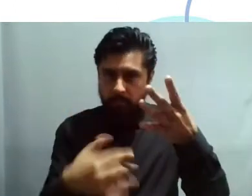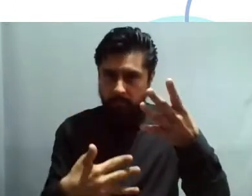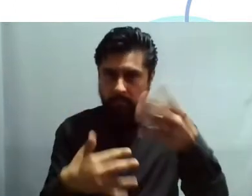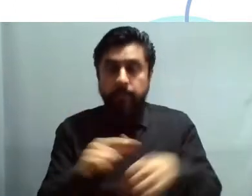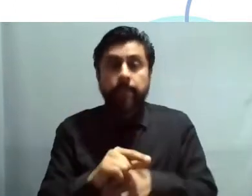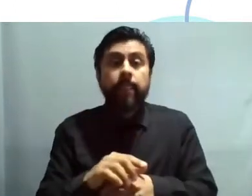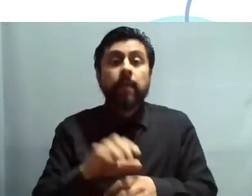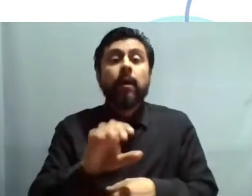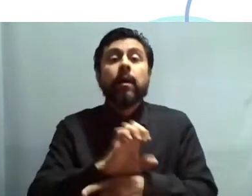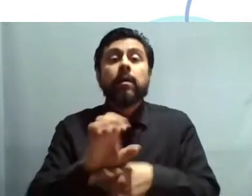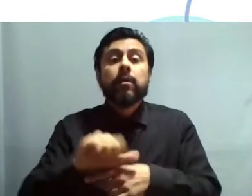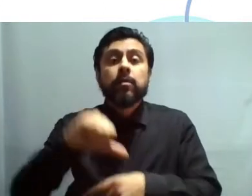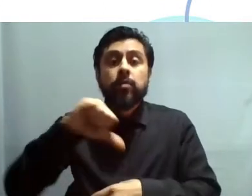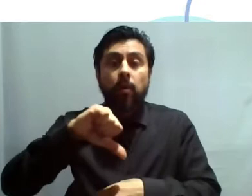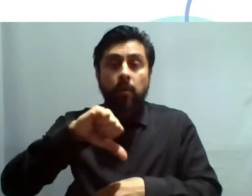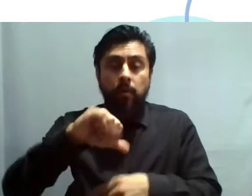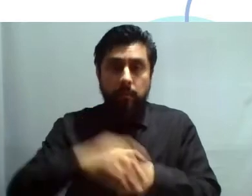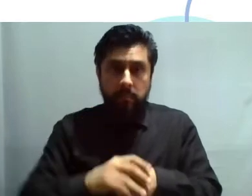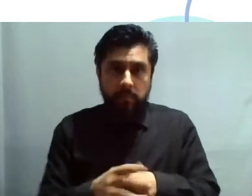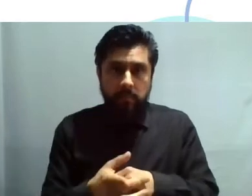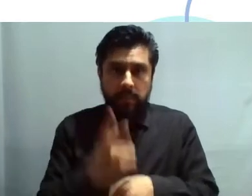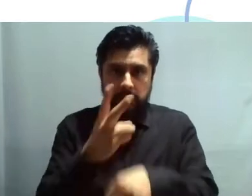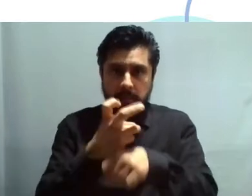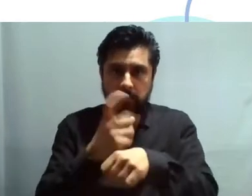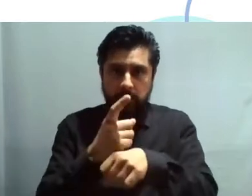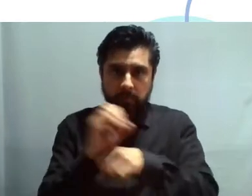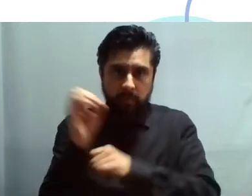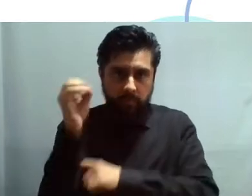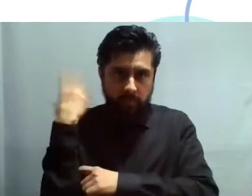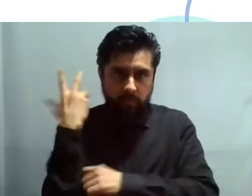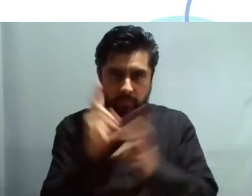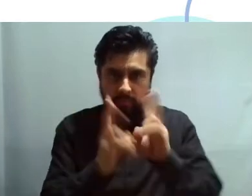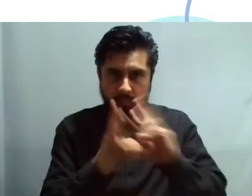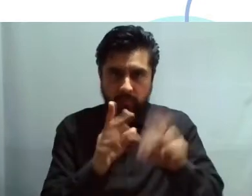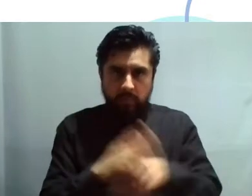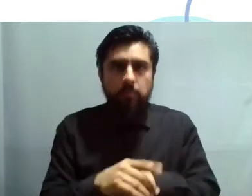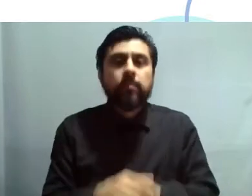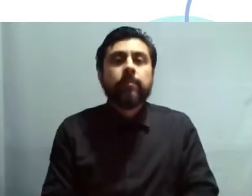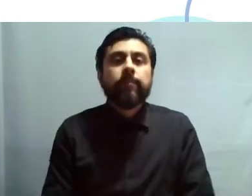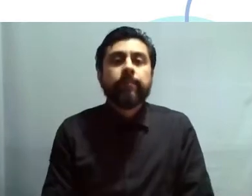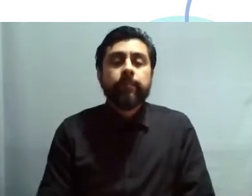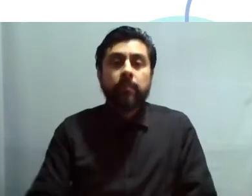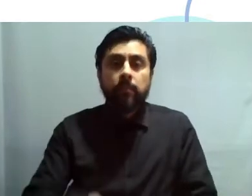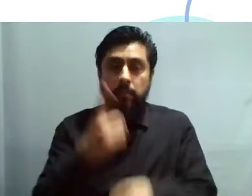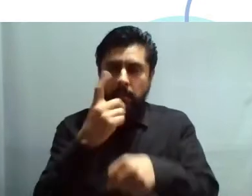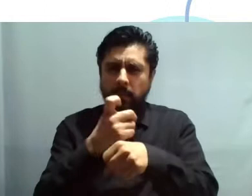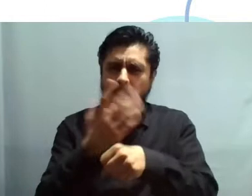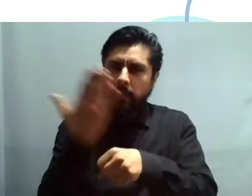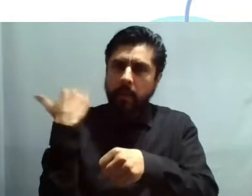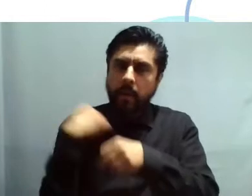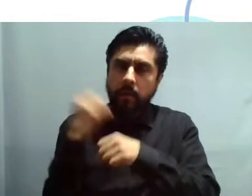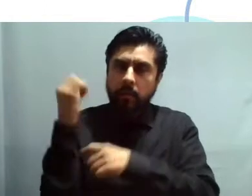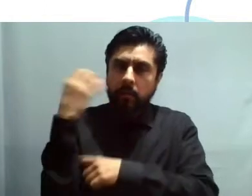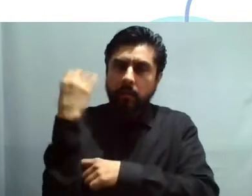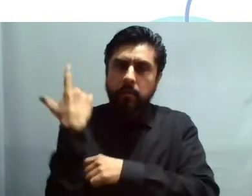el día de hoy vamos a dar la segunda plática que tenemos proyectada. La primera fueron términos generales